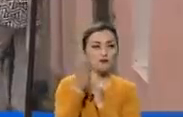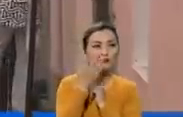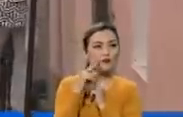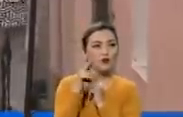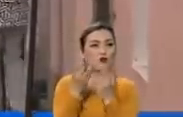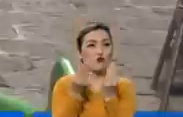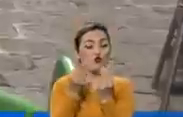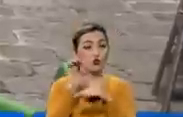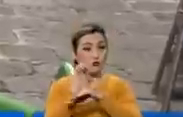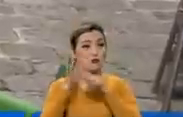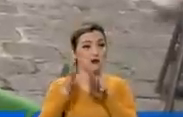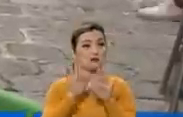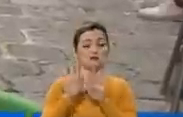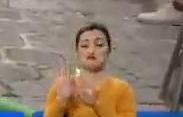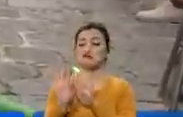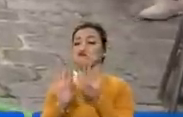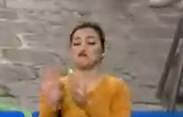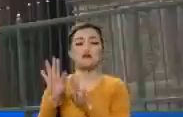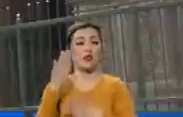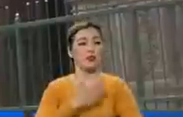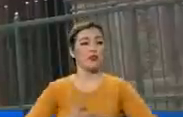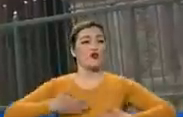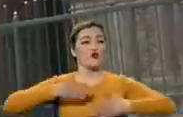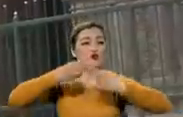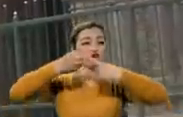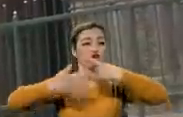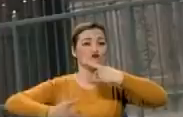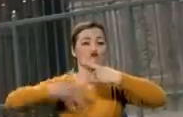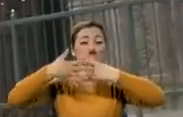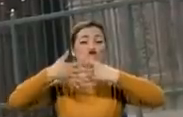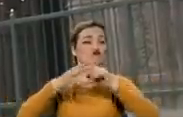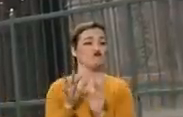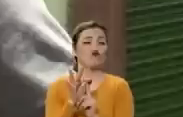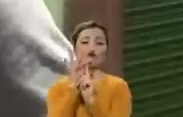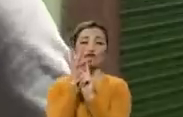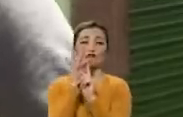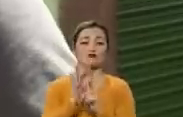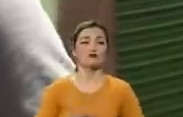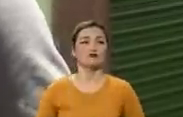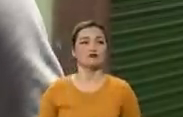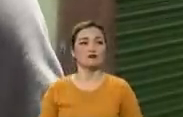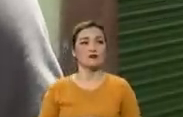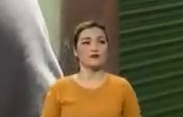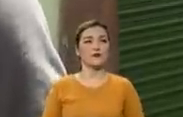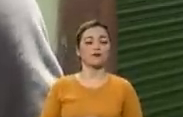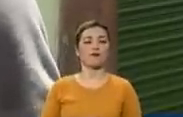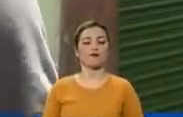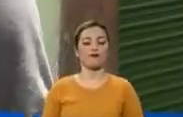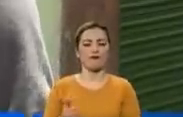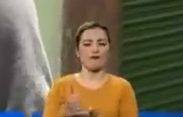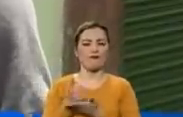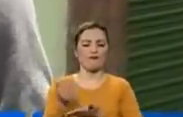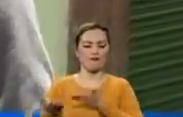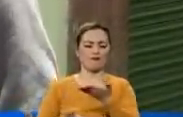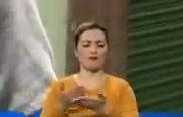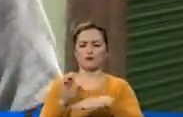a cientos de ecuatorianos disfrutar de sus características únicas. Tenemos que ayudarnos entre ecuatorianos,